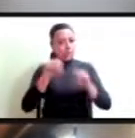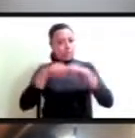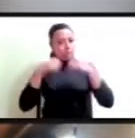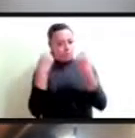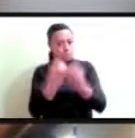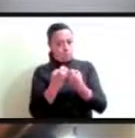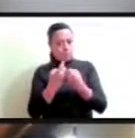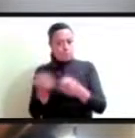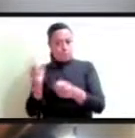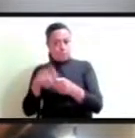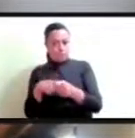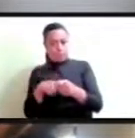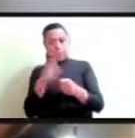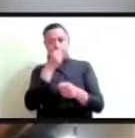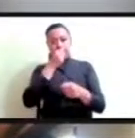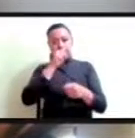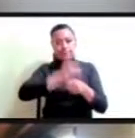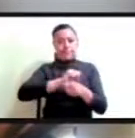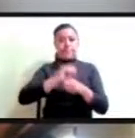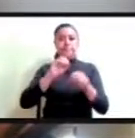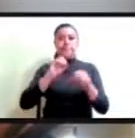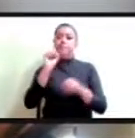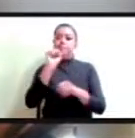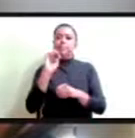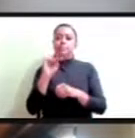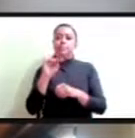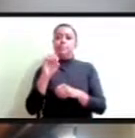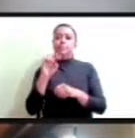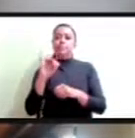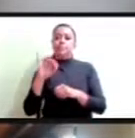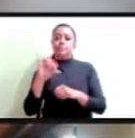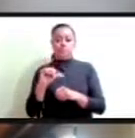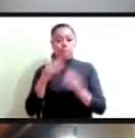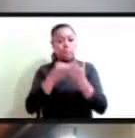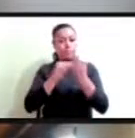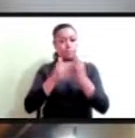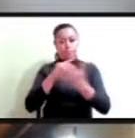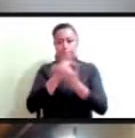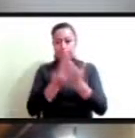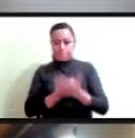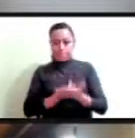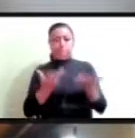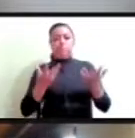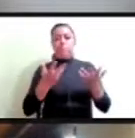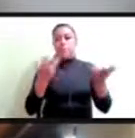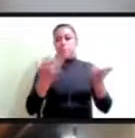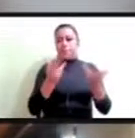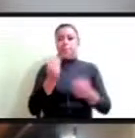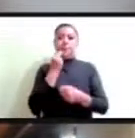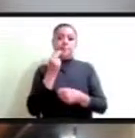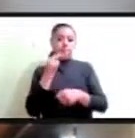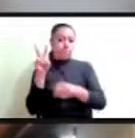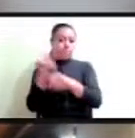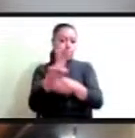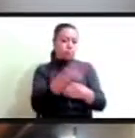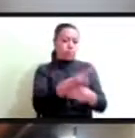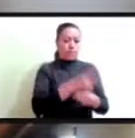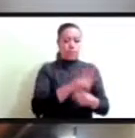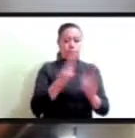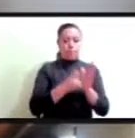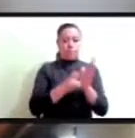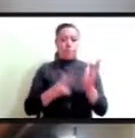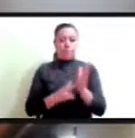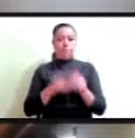Movilidad, cuyo objeto principal es planear, gestionar, operar, supervisar, regular y verificar los